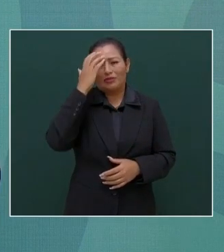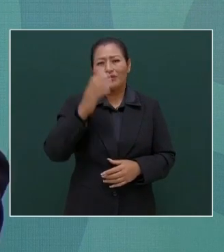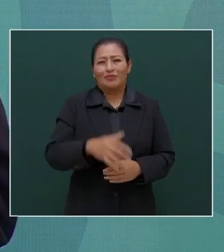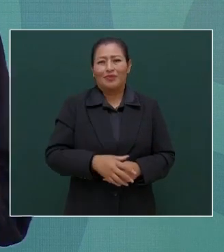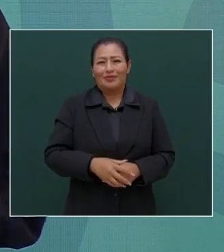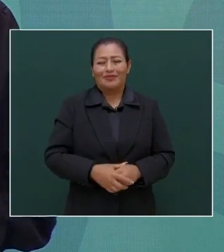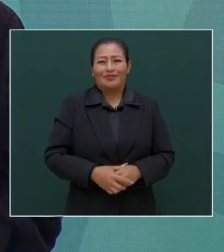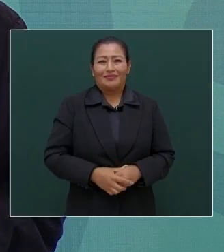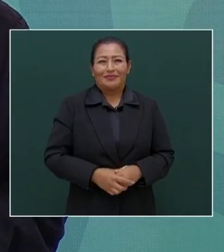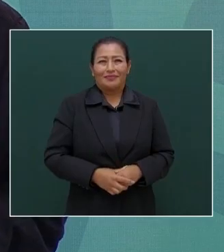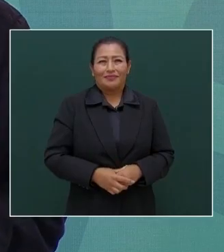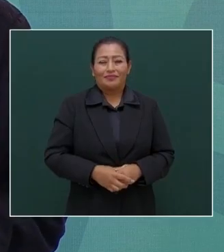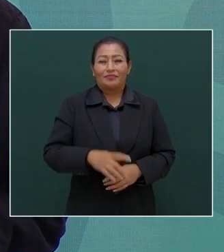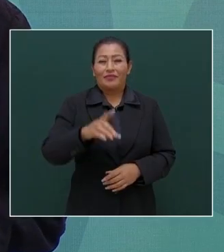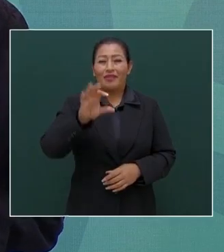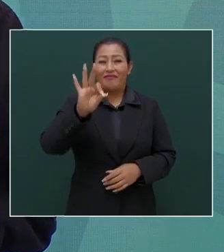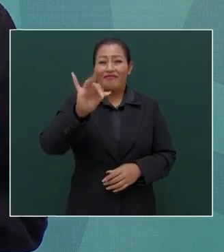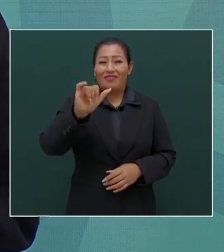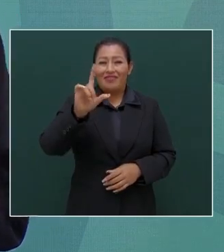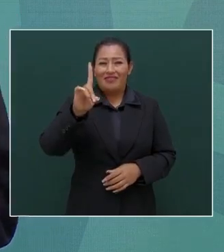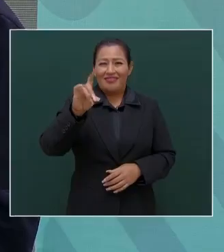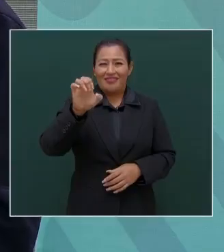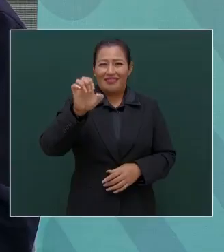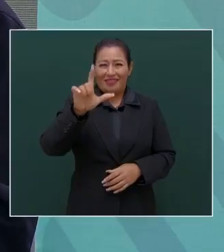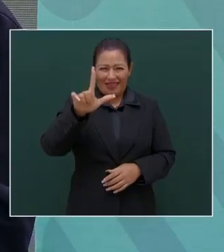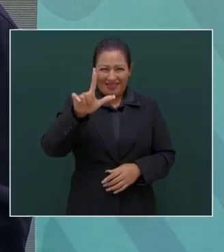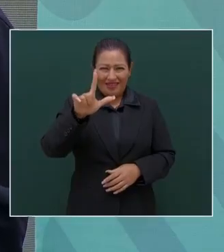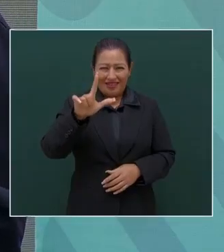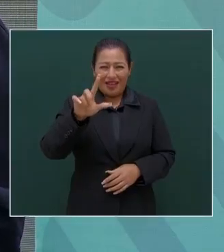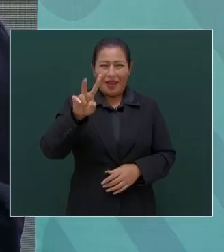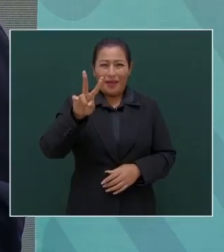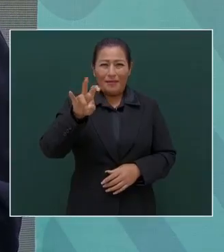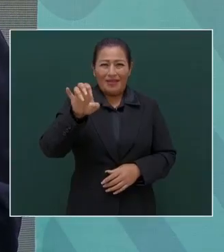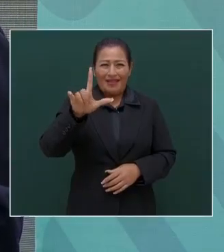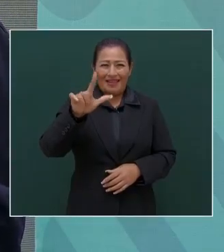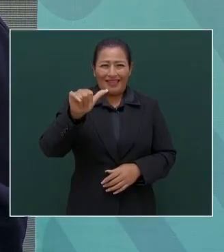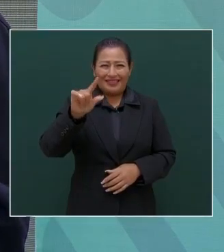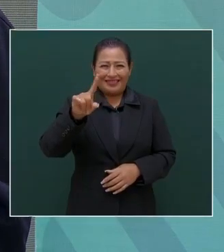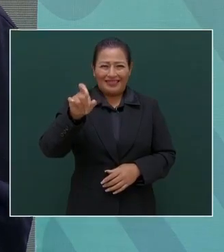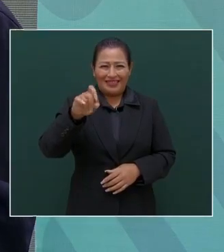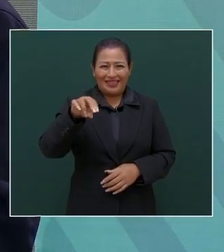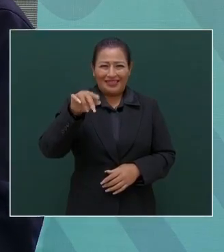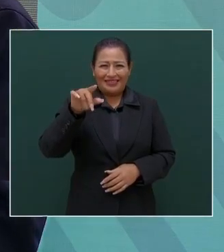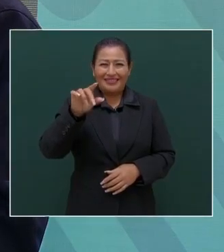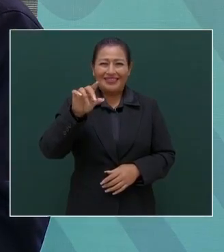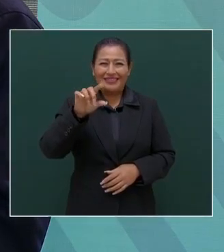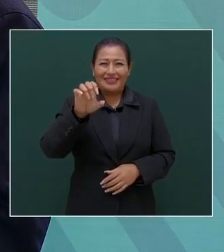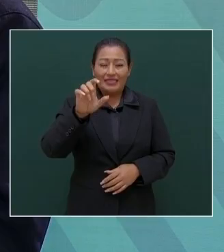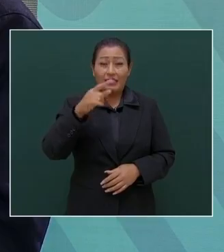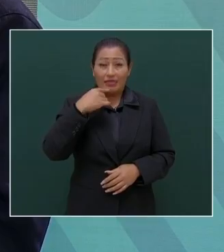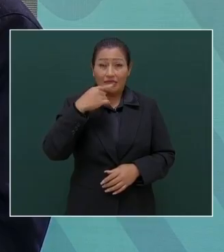como decía el finado Fidel Velázquez. Soy charro, ¿y qué?